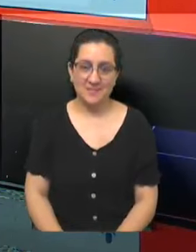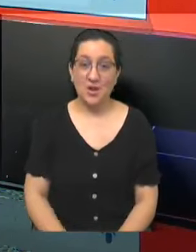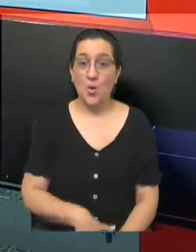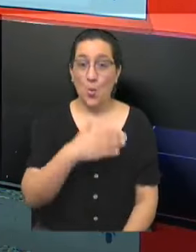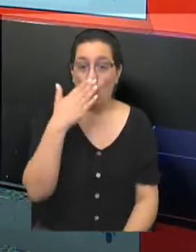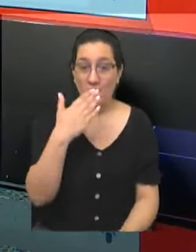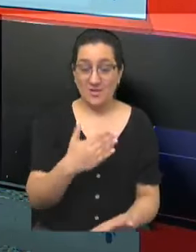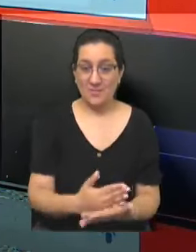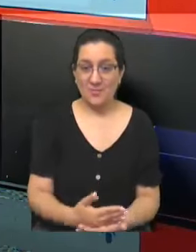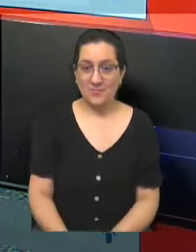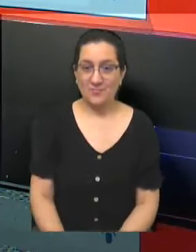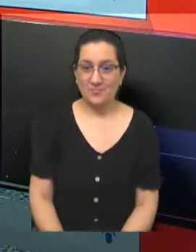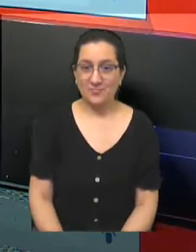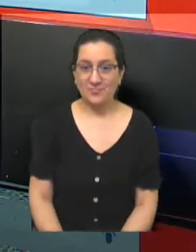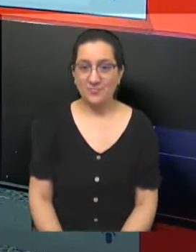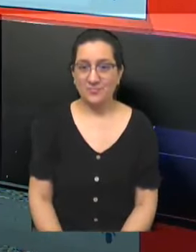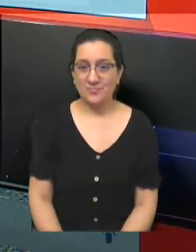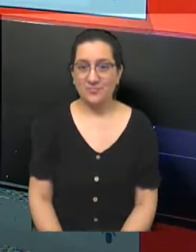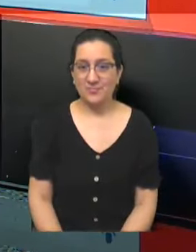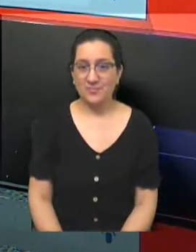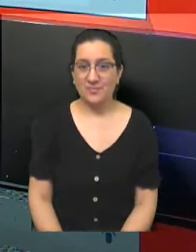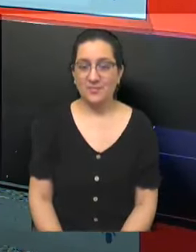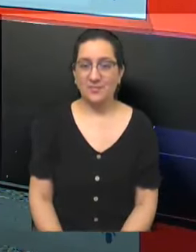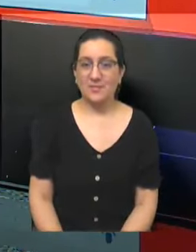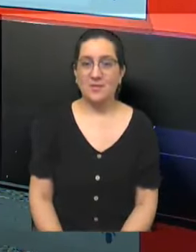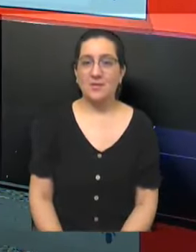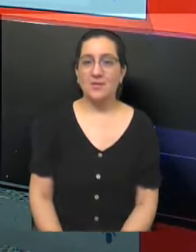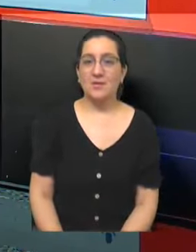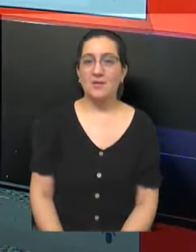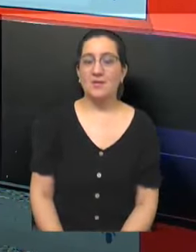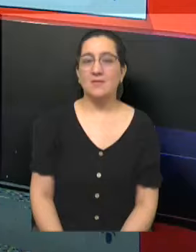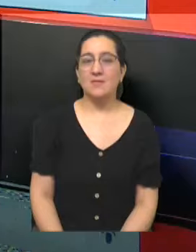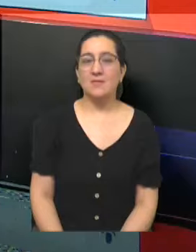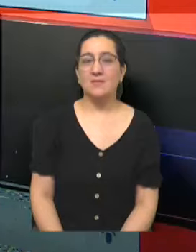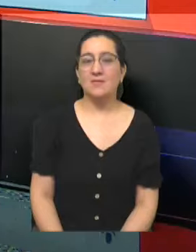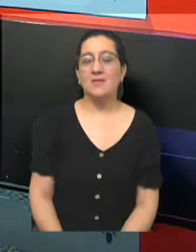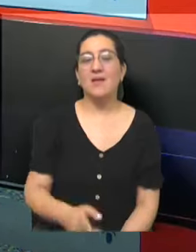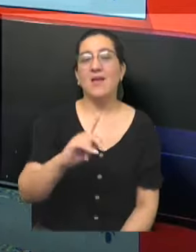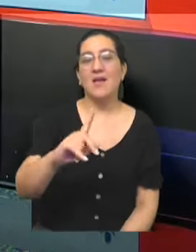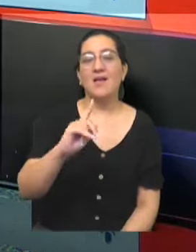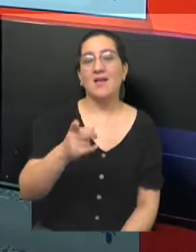Último, y vamos con Tati. Ay. Gracias, Montevideo. Gabriel.